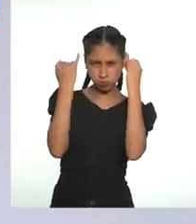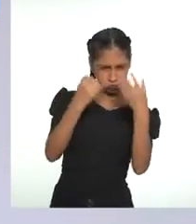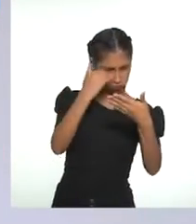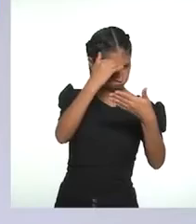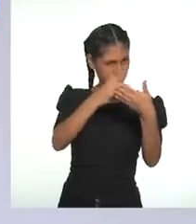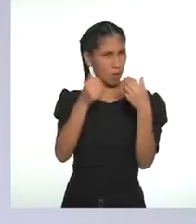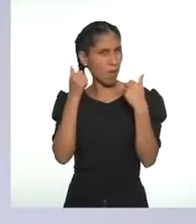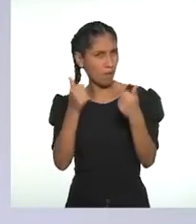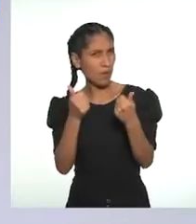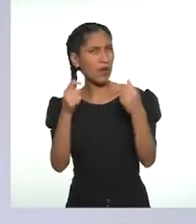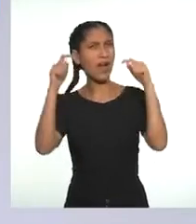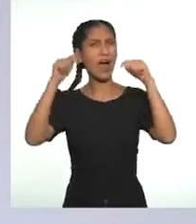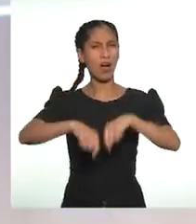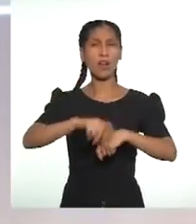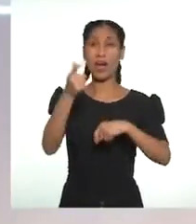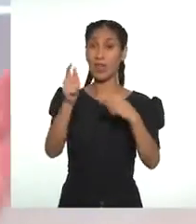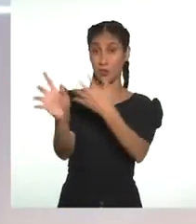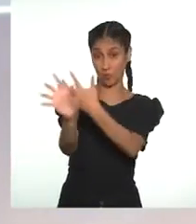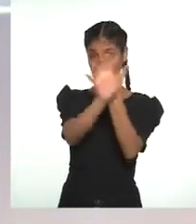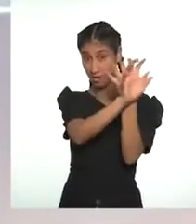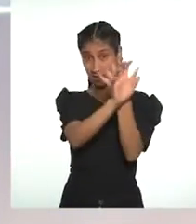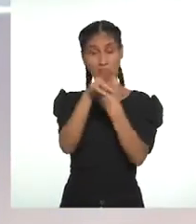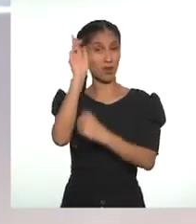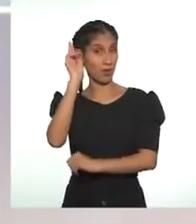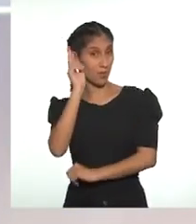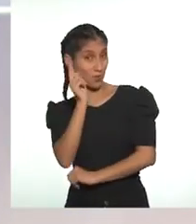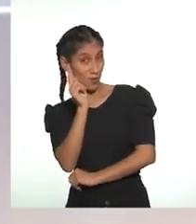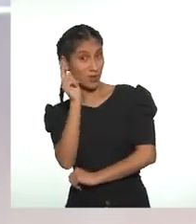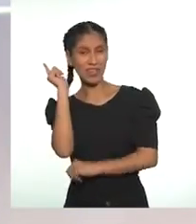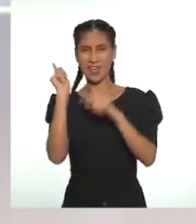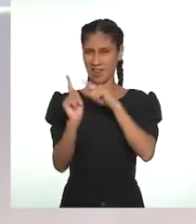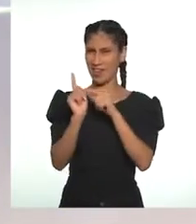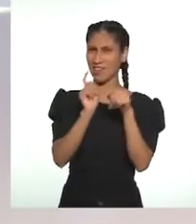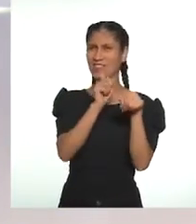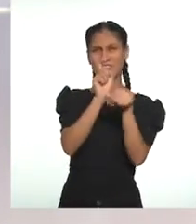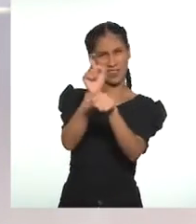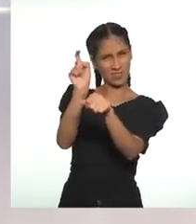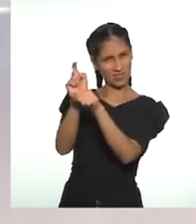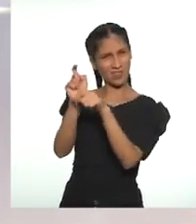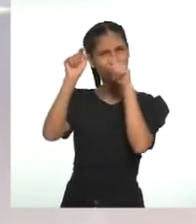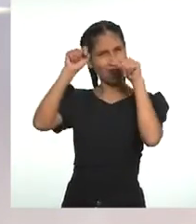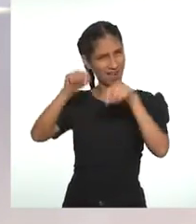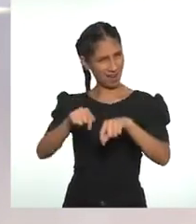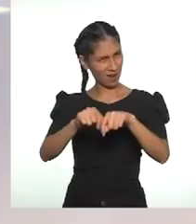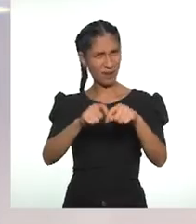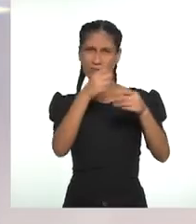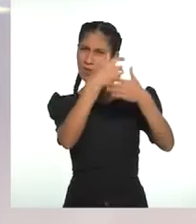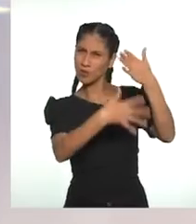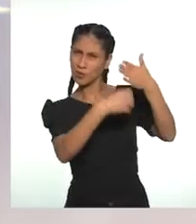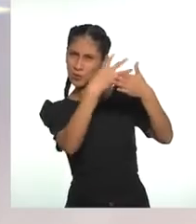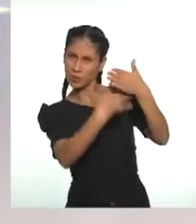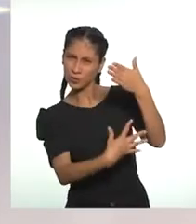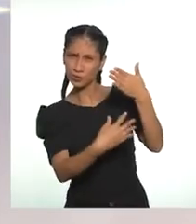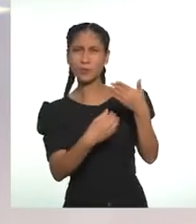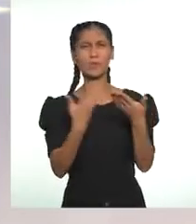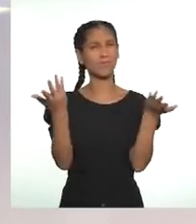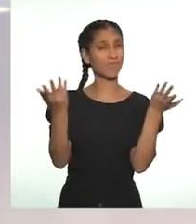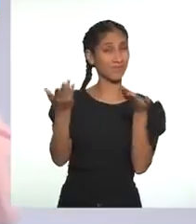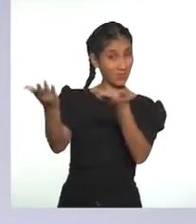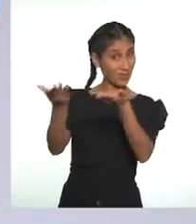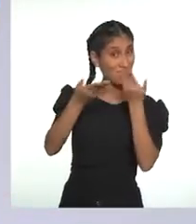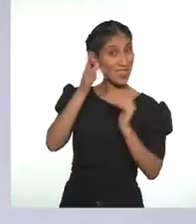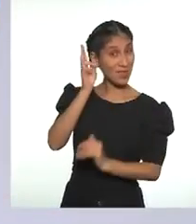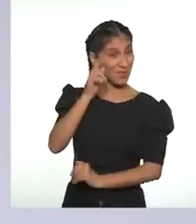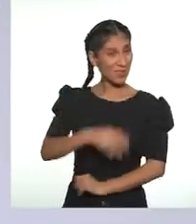excelentes aproximaciones al tema. Tenemos ahora un enlace con nuestro docente del día, quien nos guiará en la preparación de nuestros textos